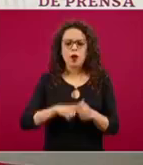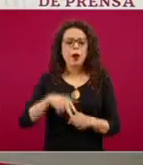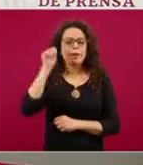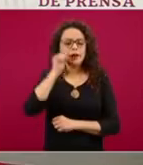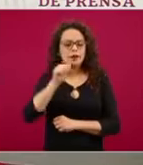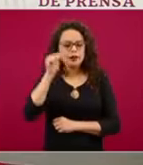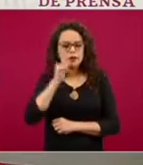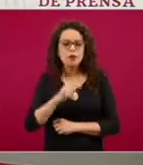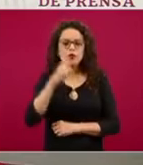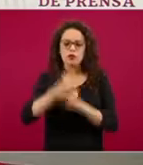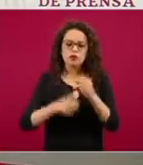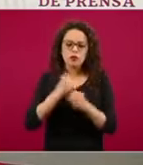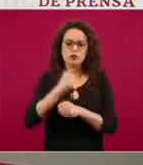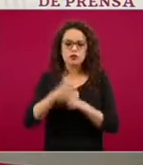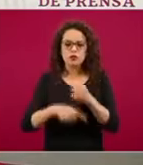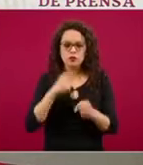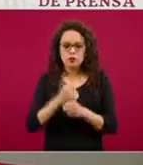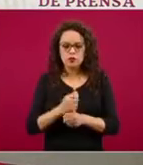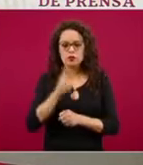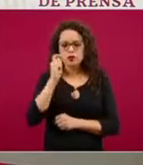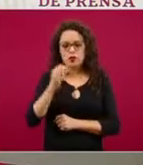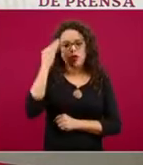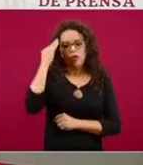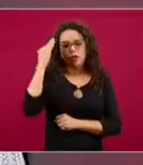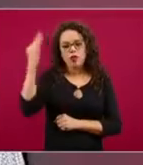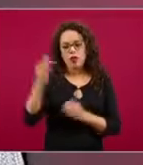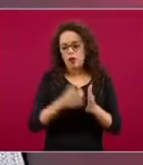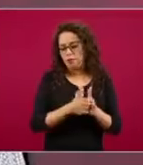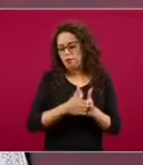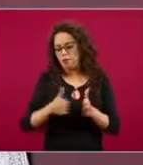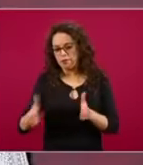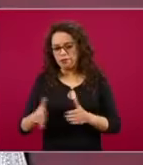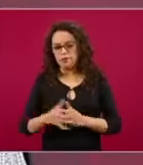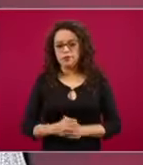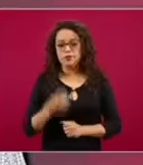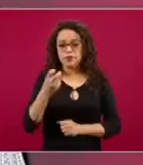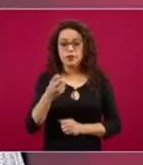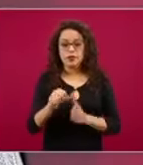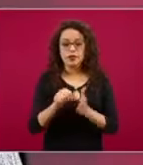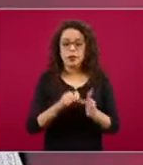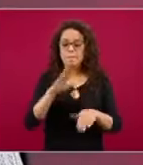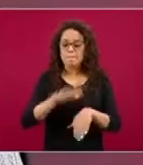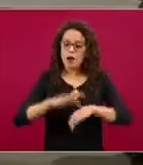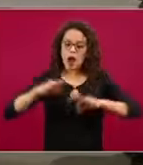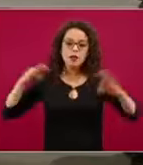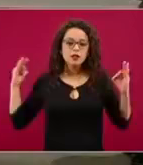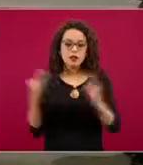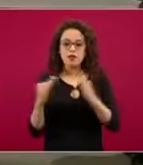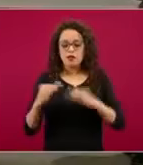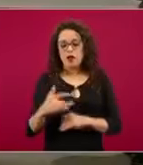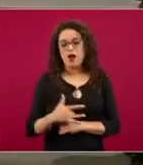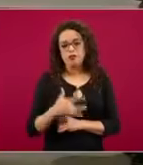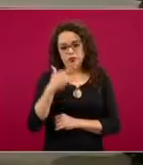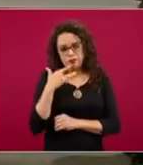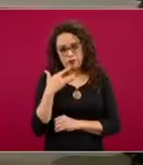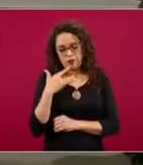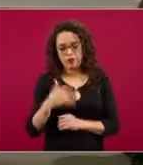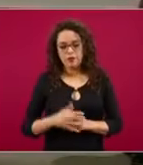en el tiempo en relación al hemisferio en el cual nos encontramos, son los meses que más frío hace, que por lo tanto en su